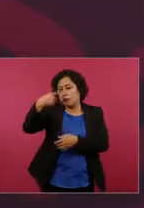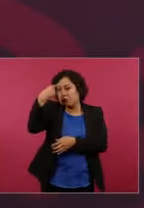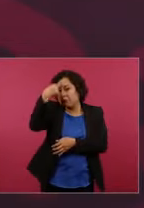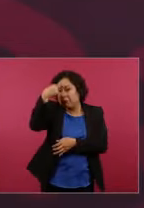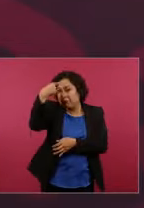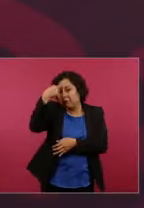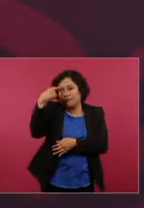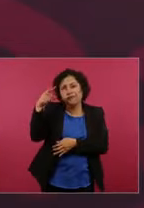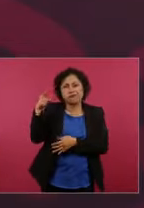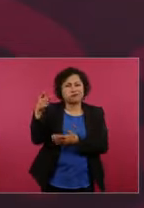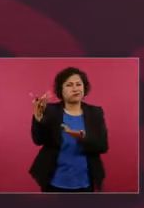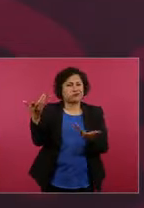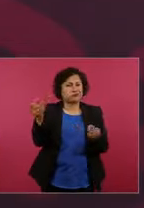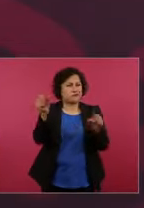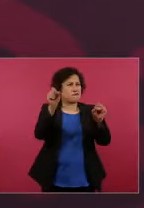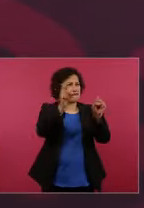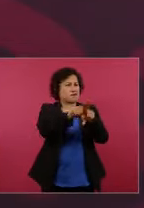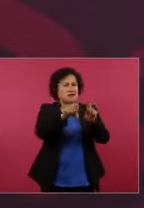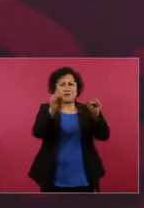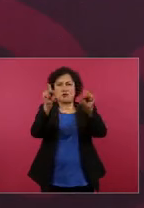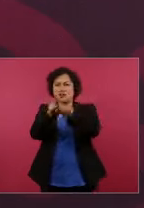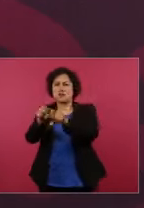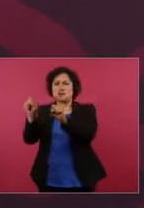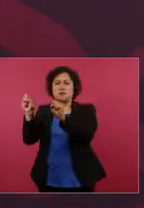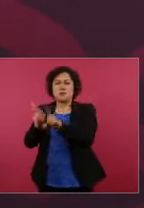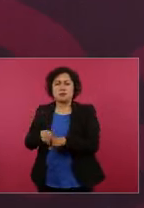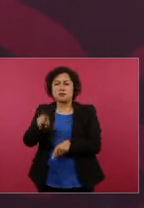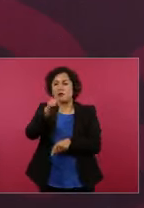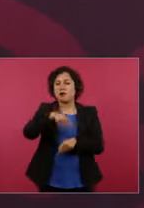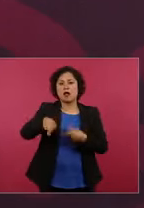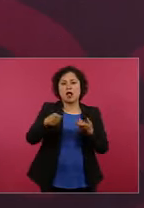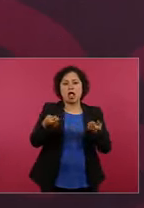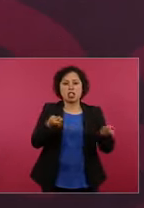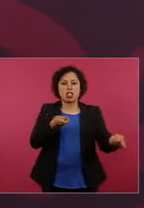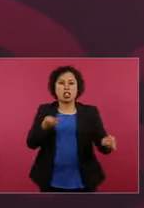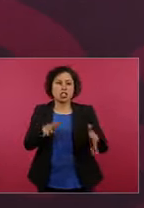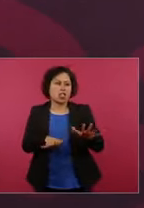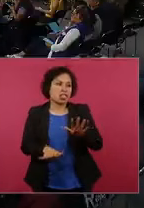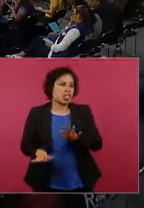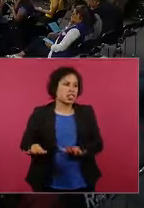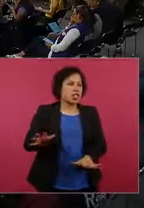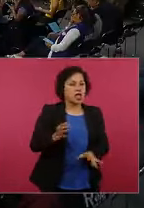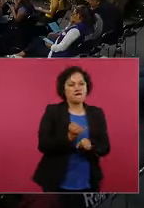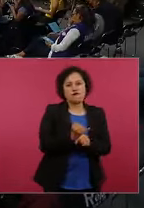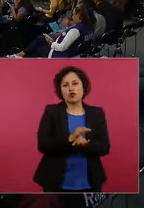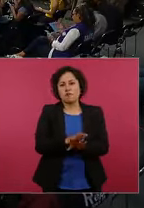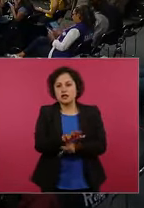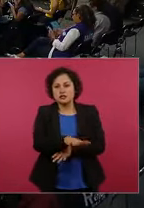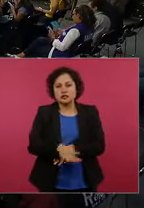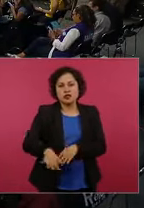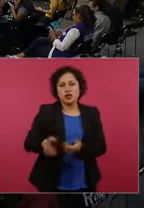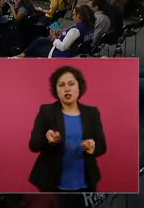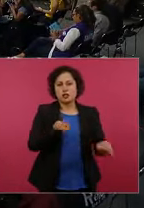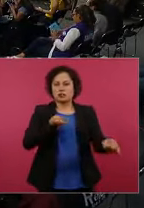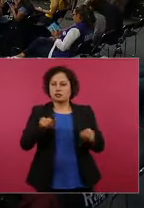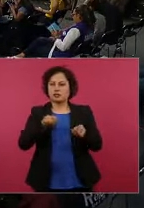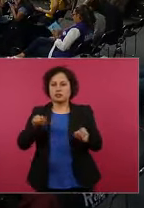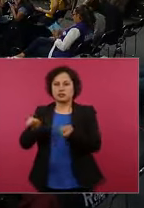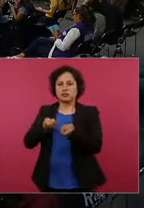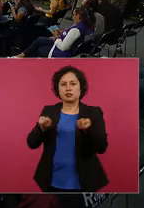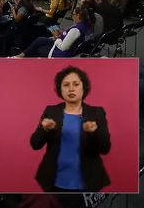que manejan a publicistas, que se asocian con